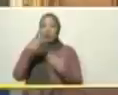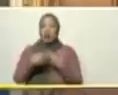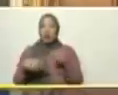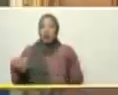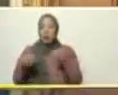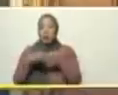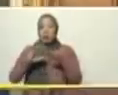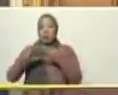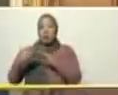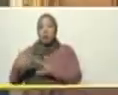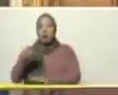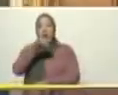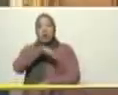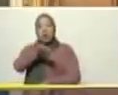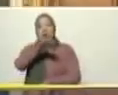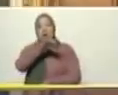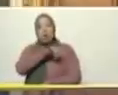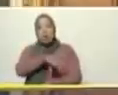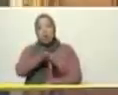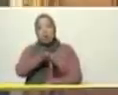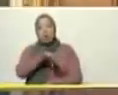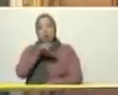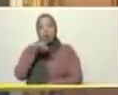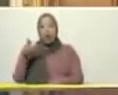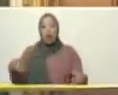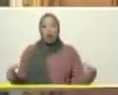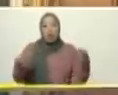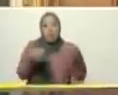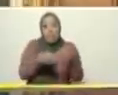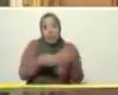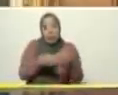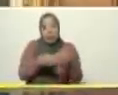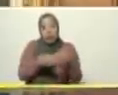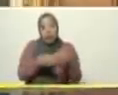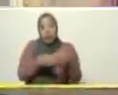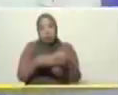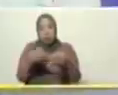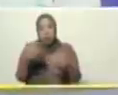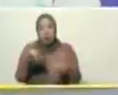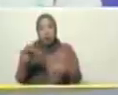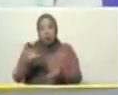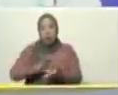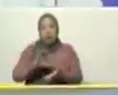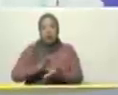Comunista de Chile, en un lugar de la capital,